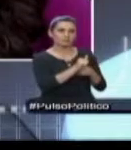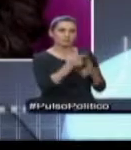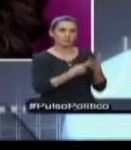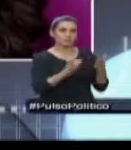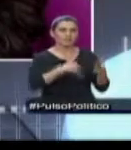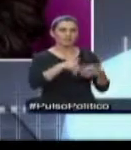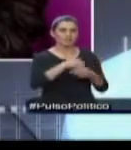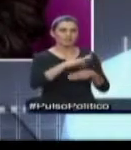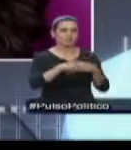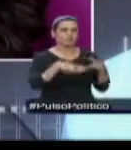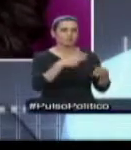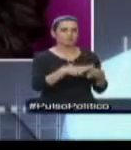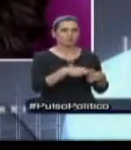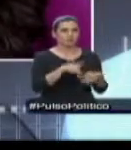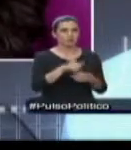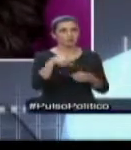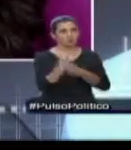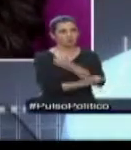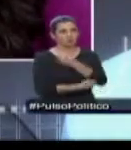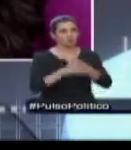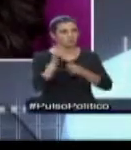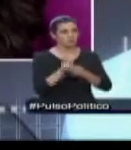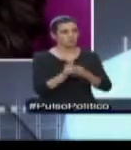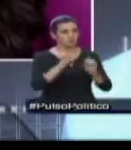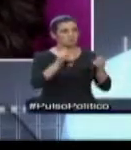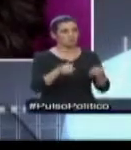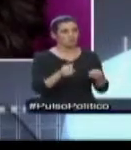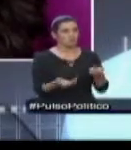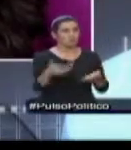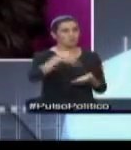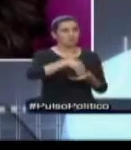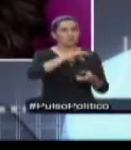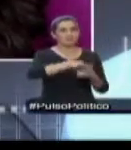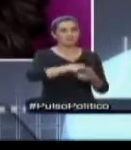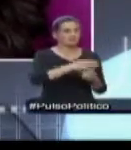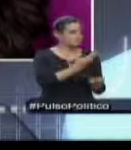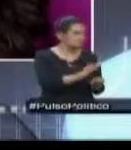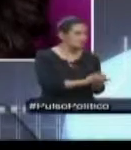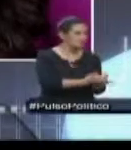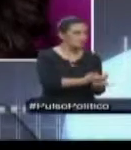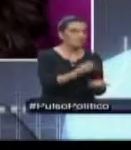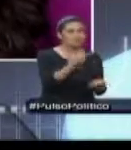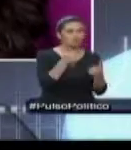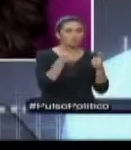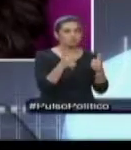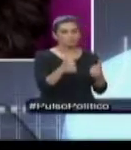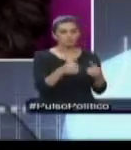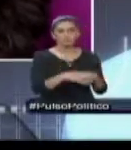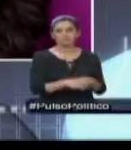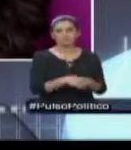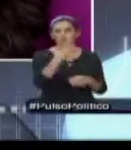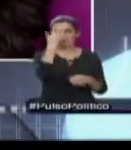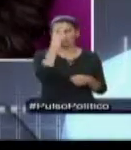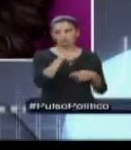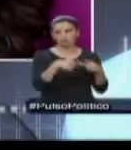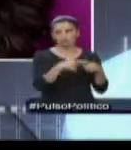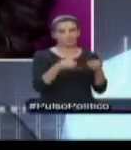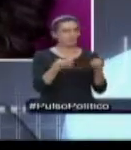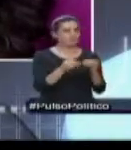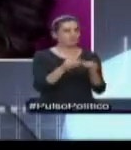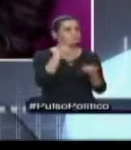mundo en otros países los legisladores pueden ser reelegidos indefinidamente y eso es bueno porque mientras más